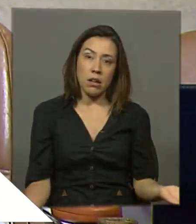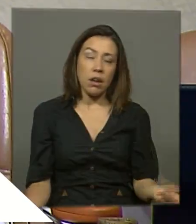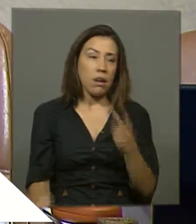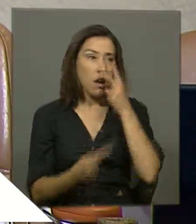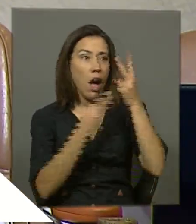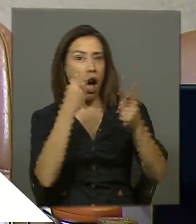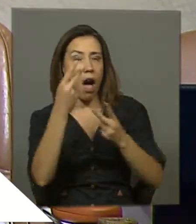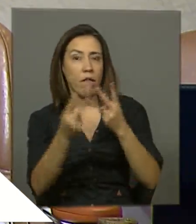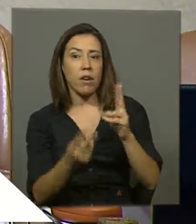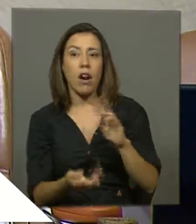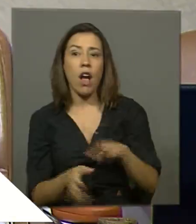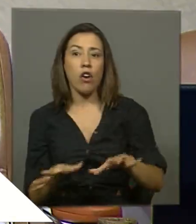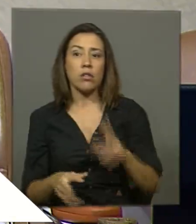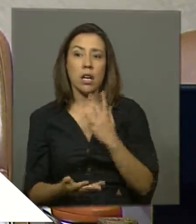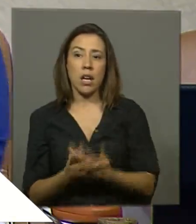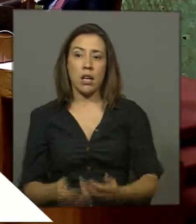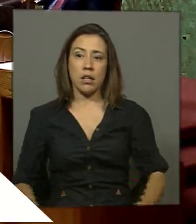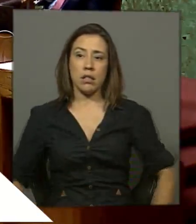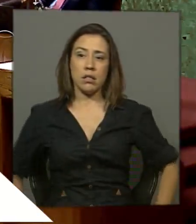vea lo que está